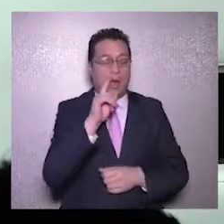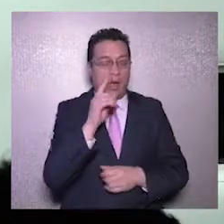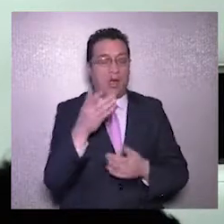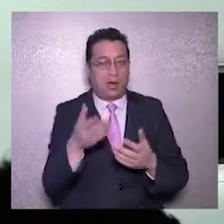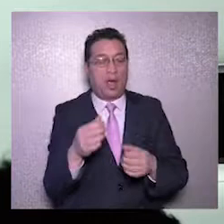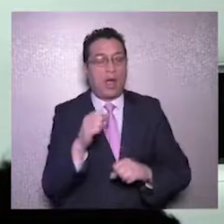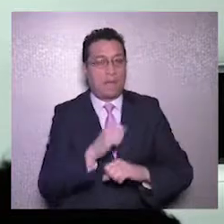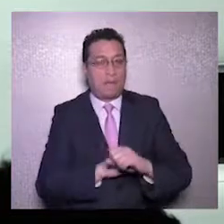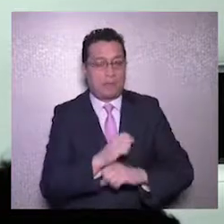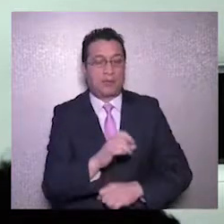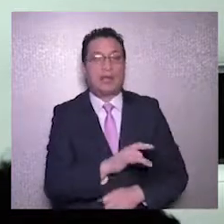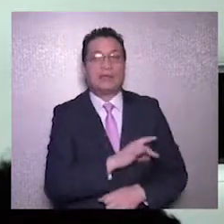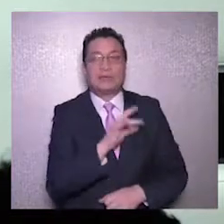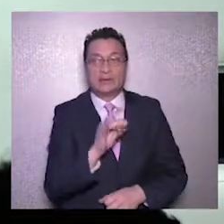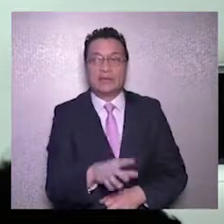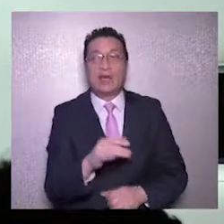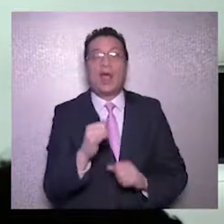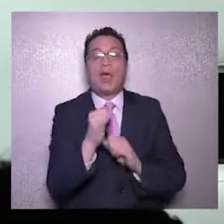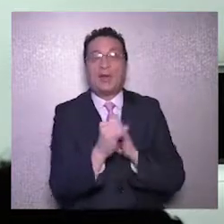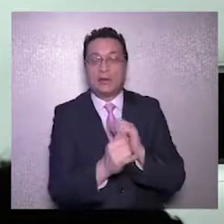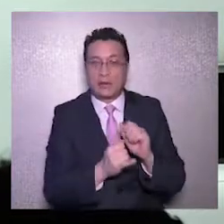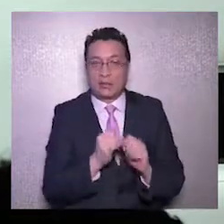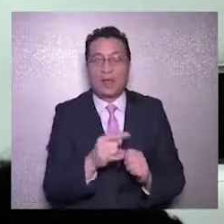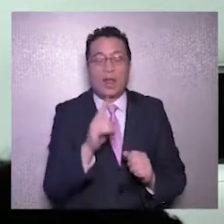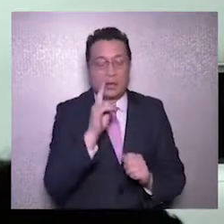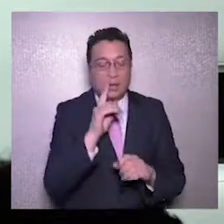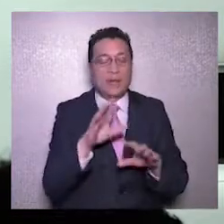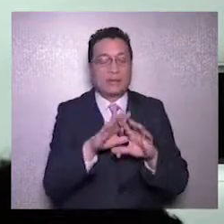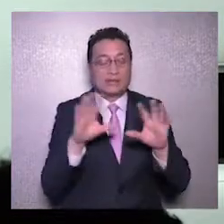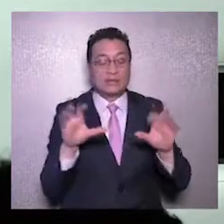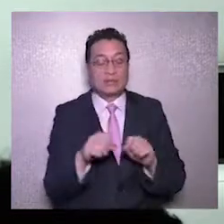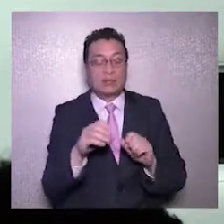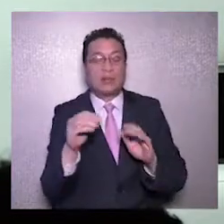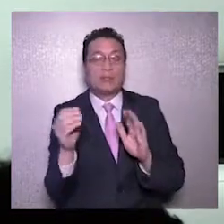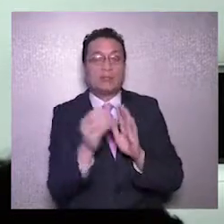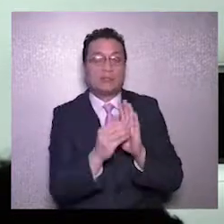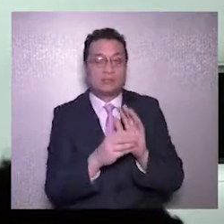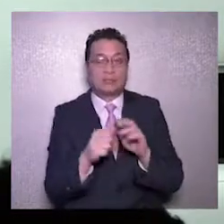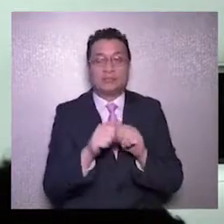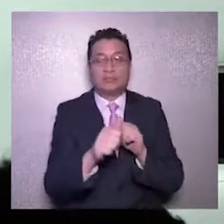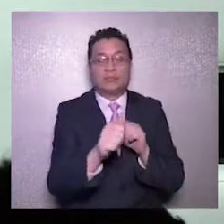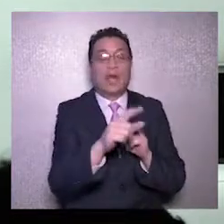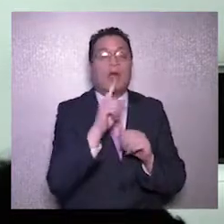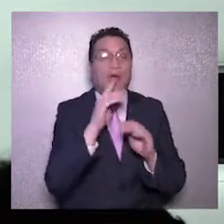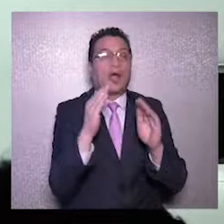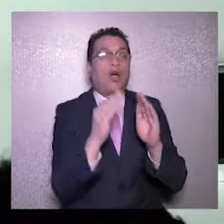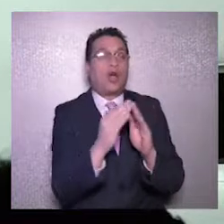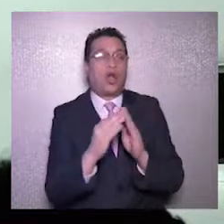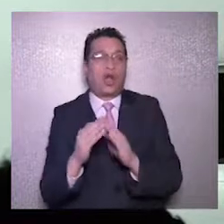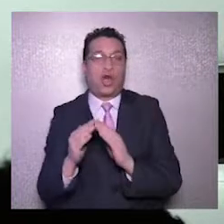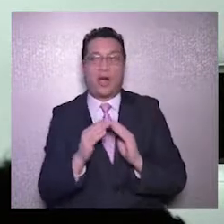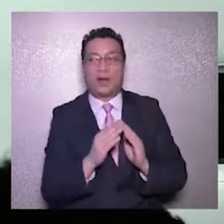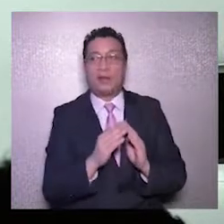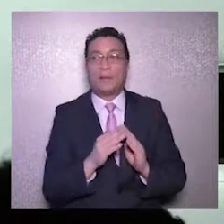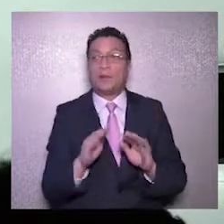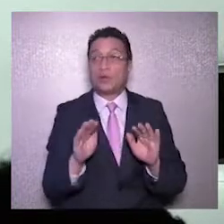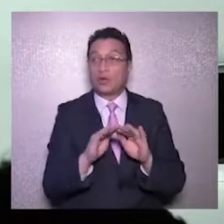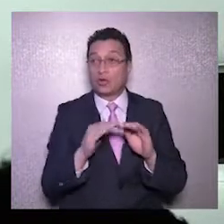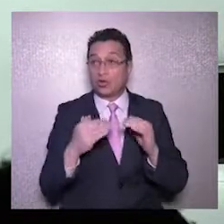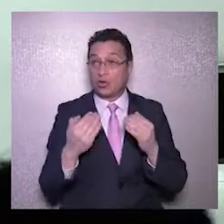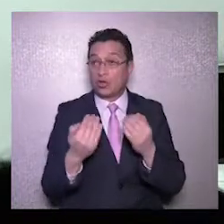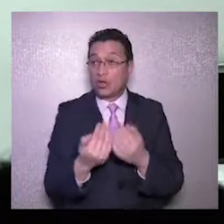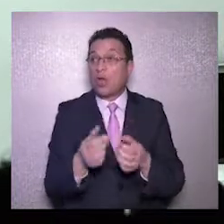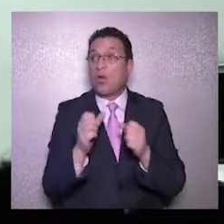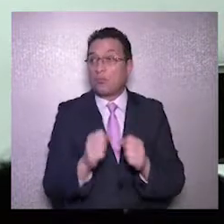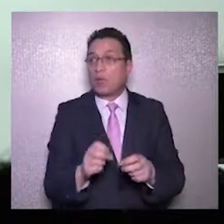empresas chilenas e internacionales que tienen sistemas de registro a distancia para poder tener a la gente en sus hogares. Todas esas cosas se pueden